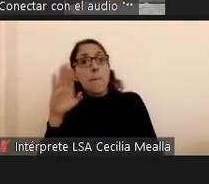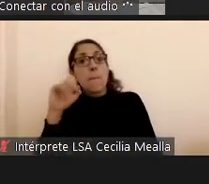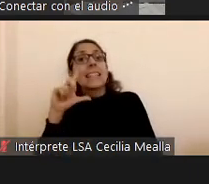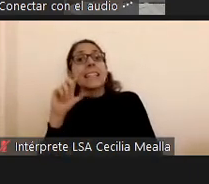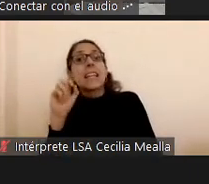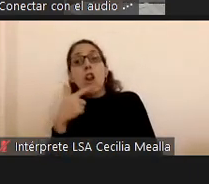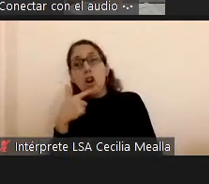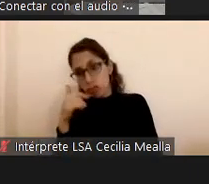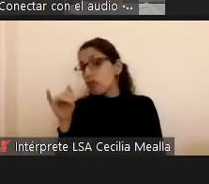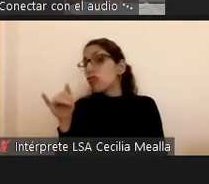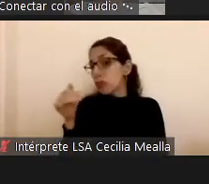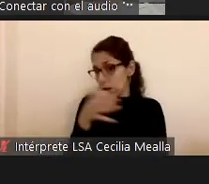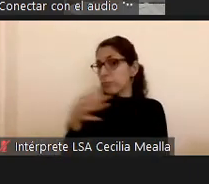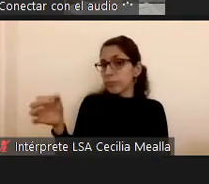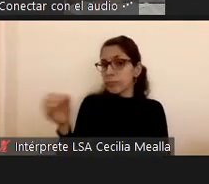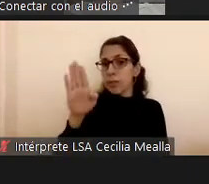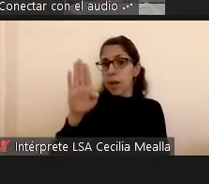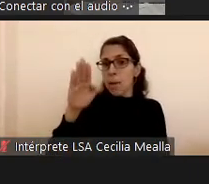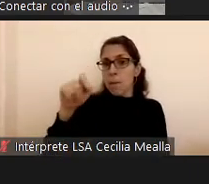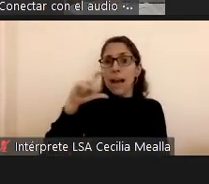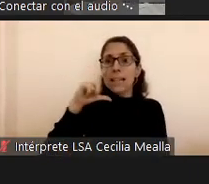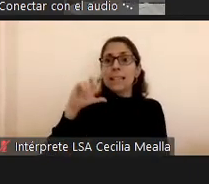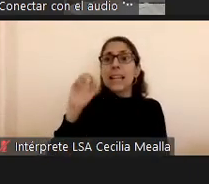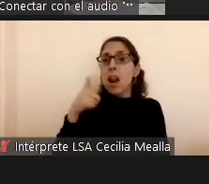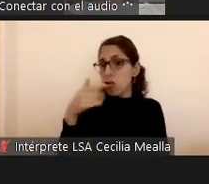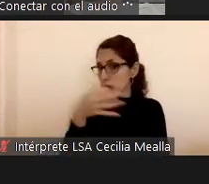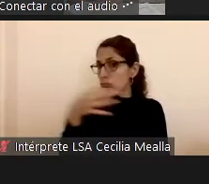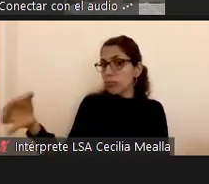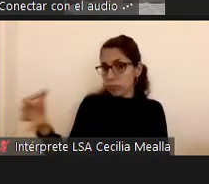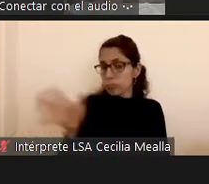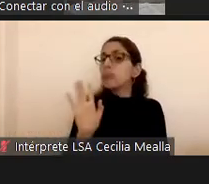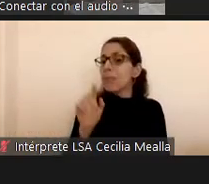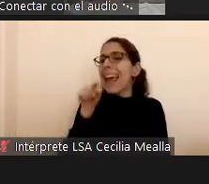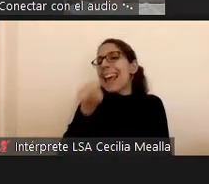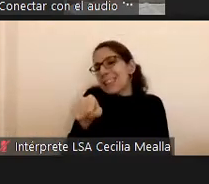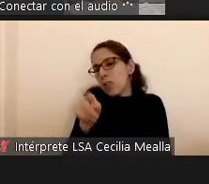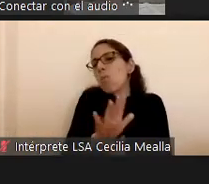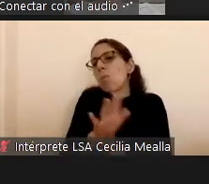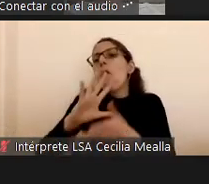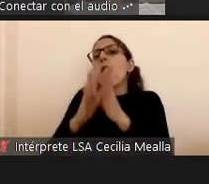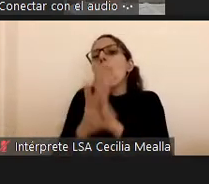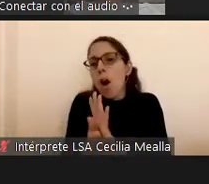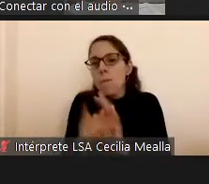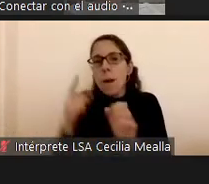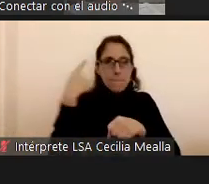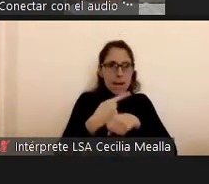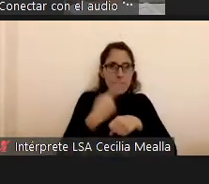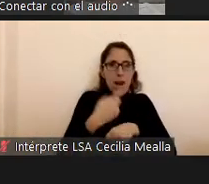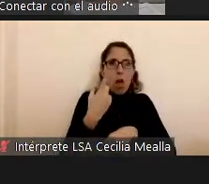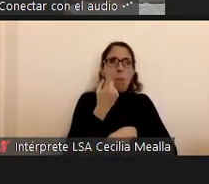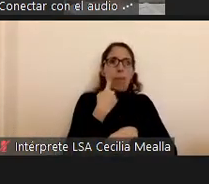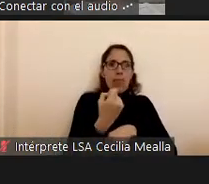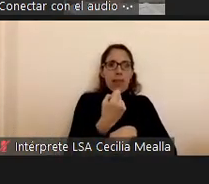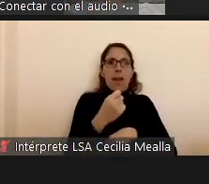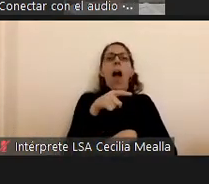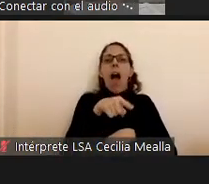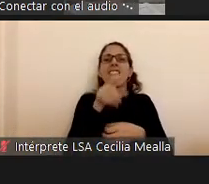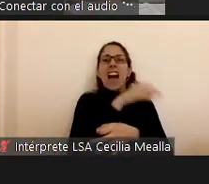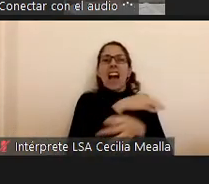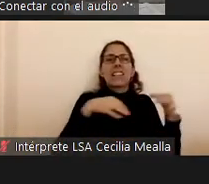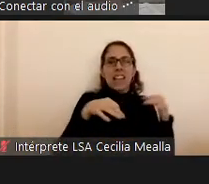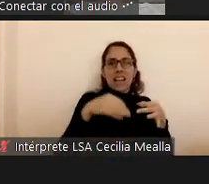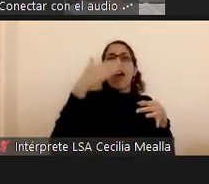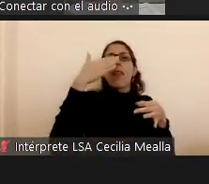son bacilos. Ahí ya le estamos poniendo la morfología, ¿no es cierto? Son bacilos, muy bien.